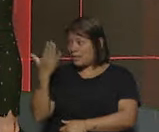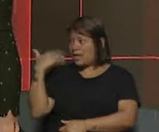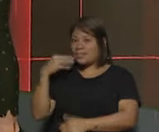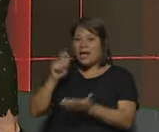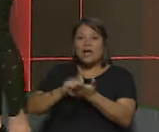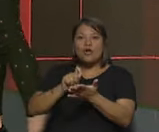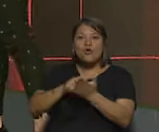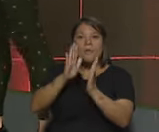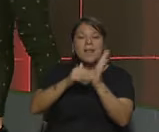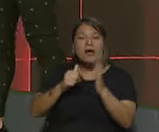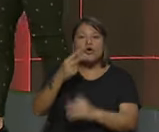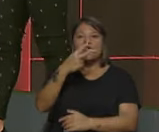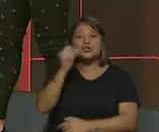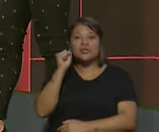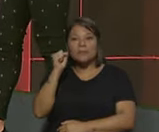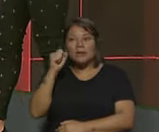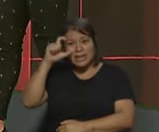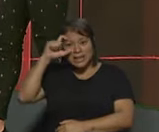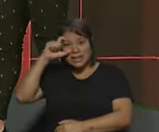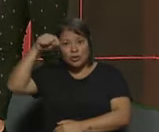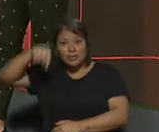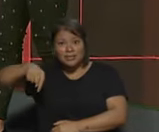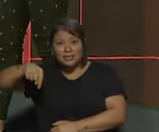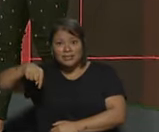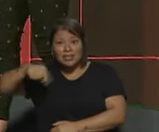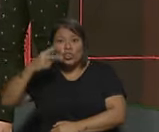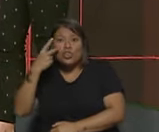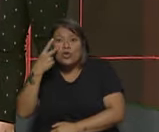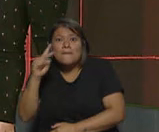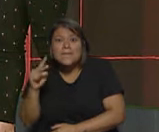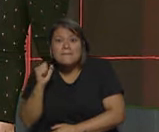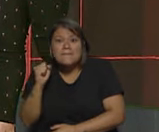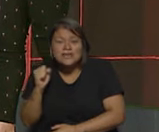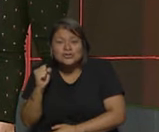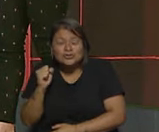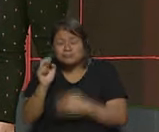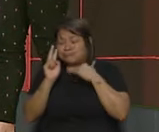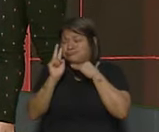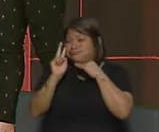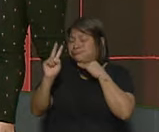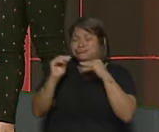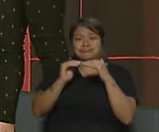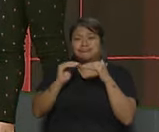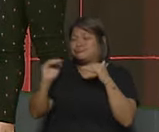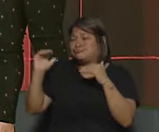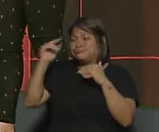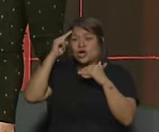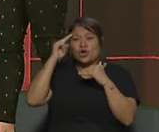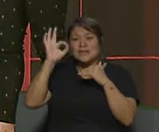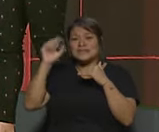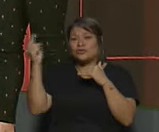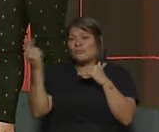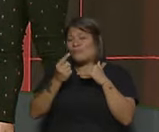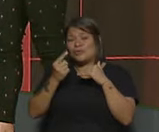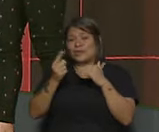pesos y en enero de este año cuesta 2000 lo ves En la góndola superior al 900 el incremento del